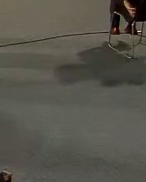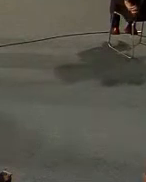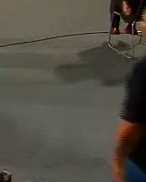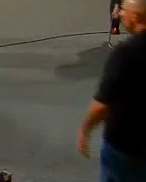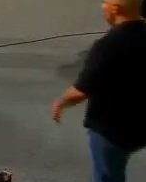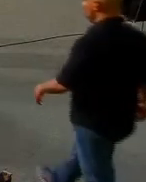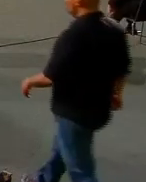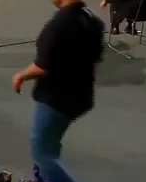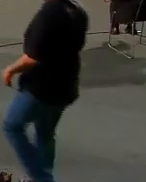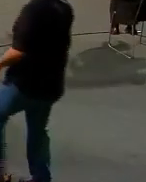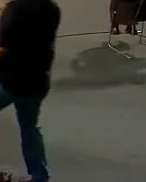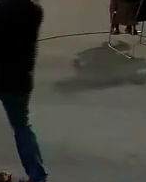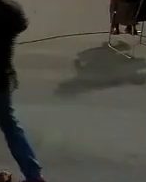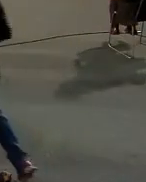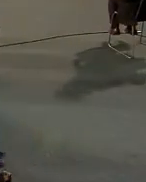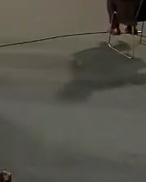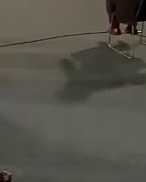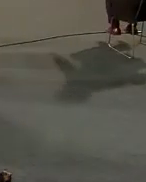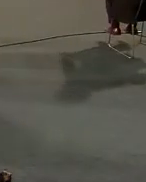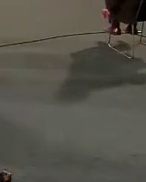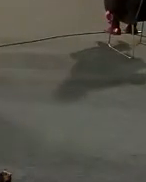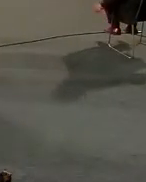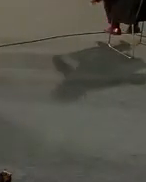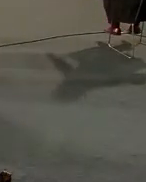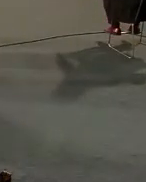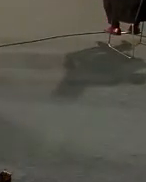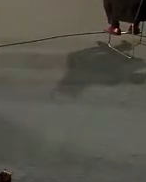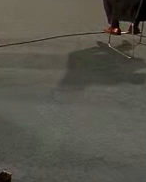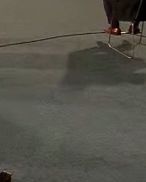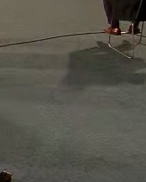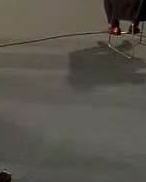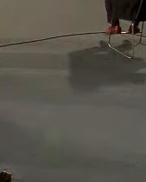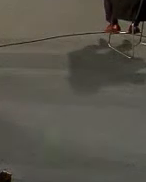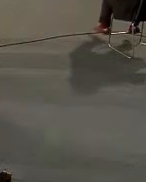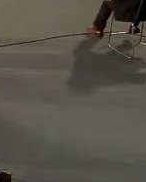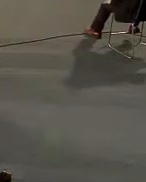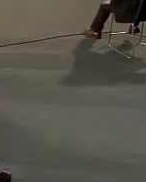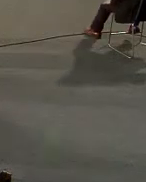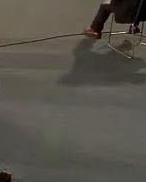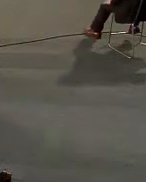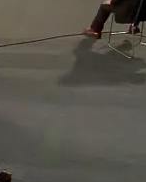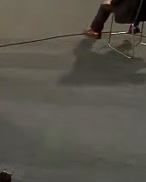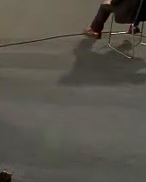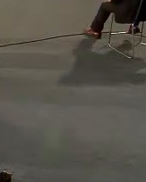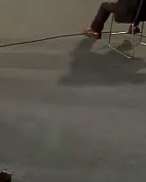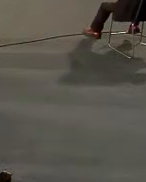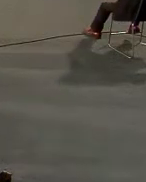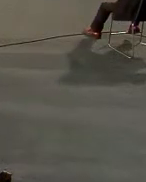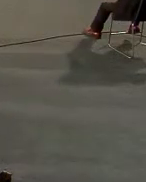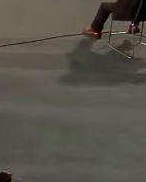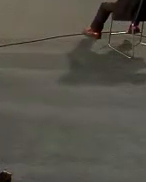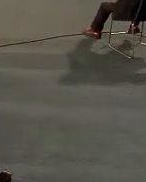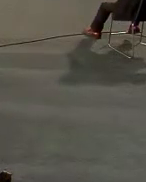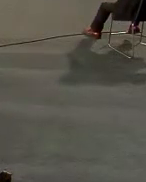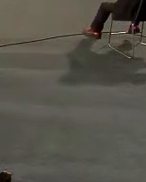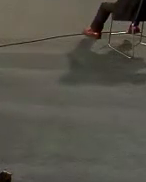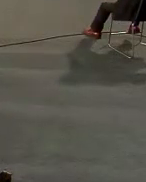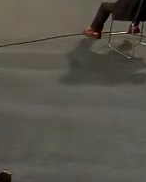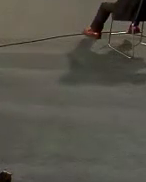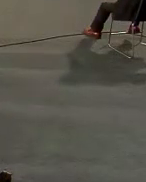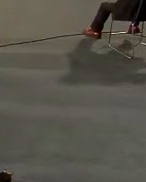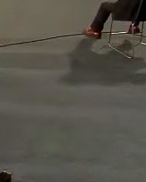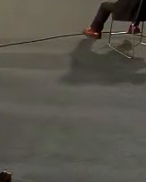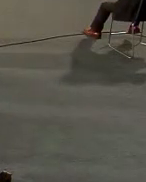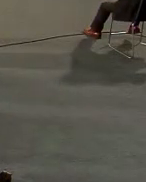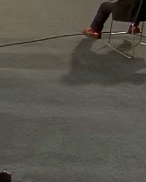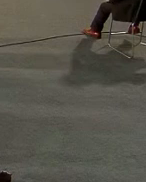Muy buenas noches. Good evening, Por estar everyone. presente. How are you? Hoy son es lunes 4 de mayo, son las It is 19:01